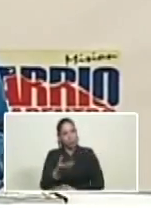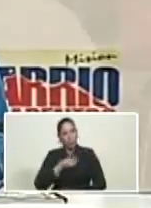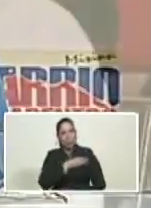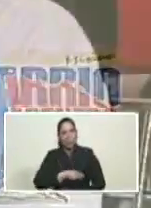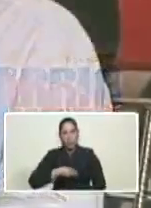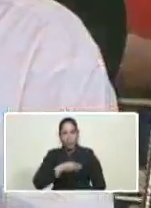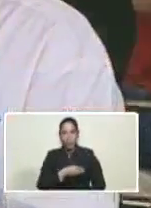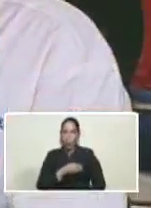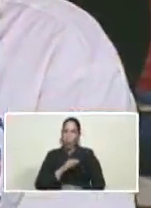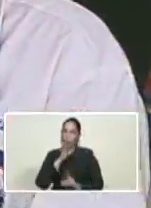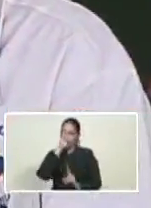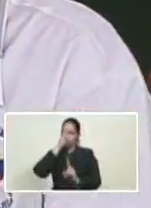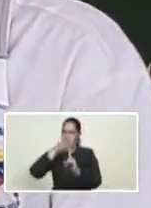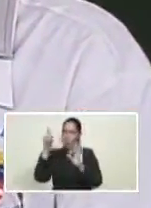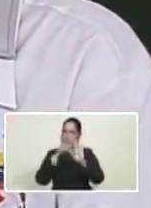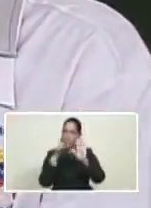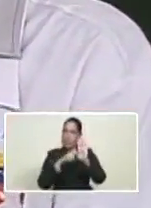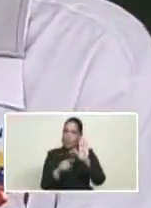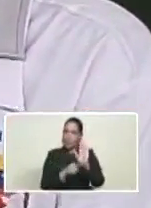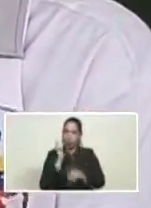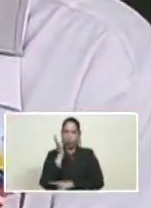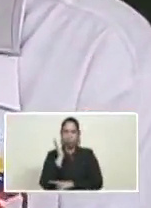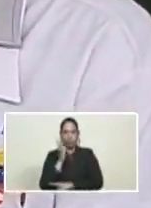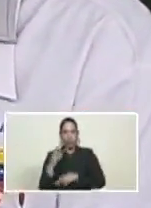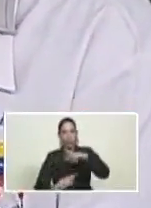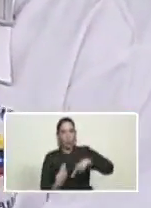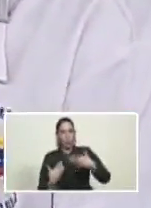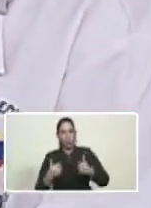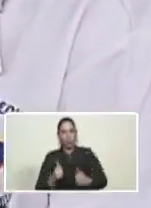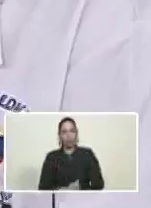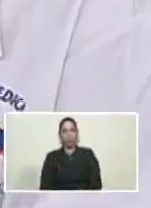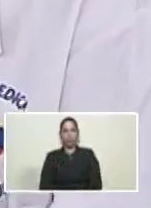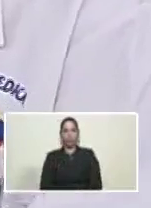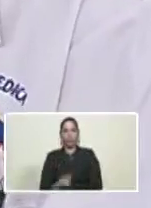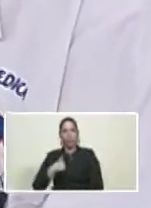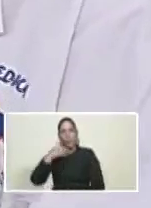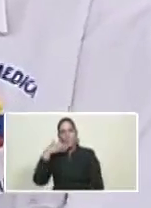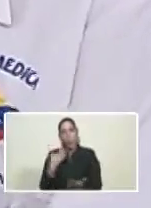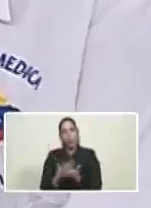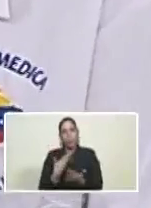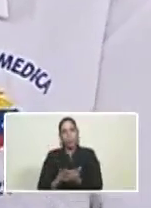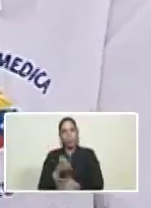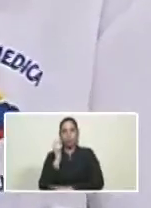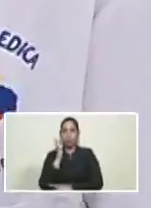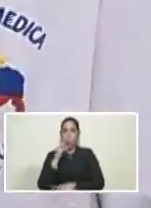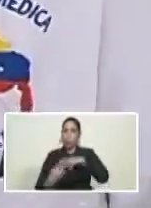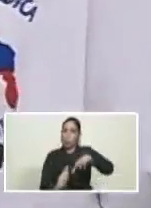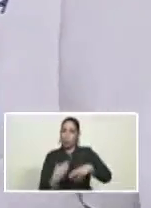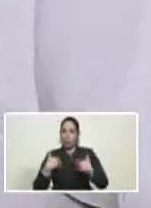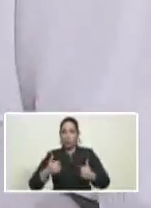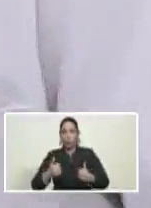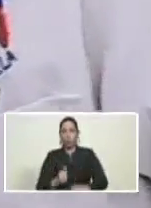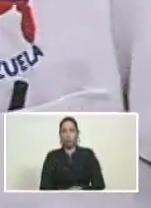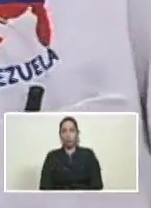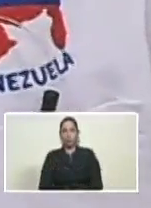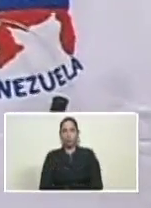cumplida. Congreso Revolucionario de la Salud. Y yo propongo al Congreso Revolucionario de la